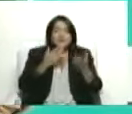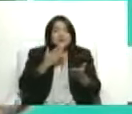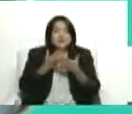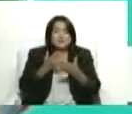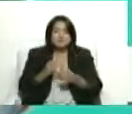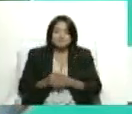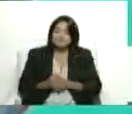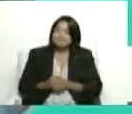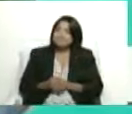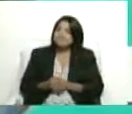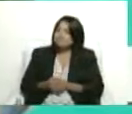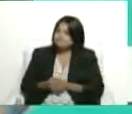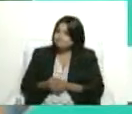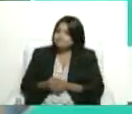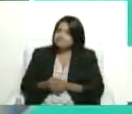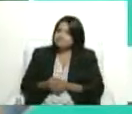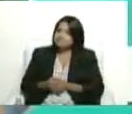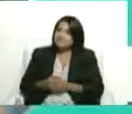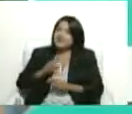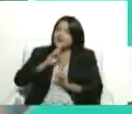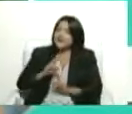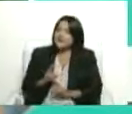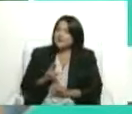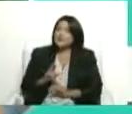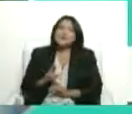sí, bueno, yo creo que la respuesta ha sido